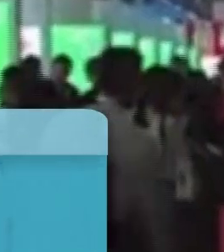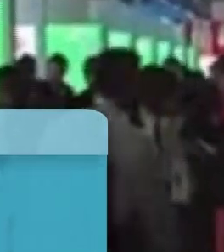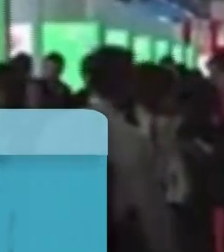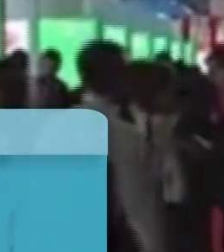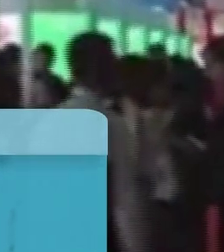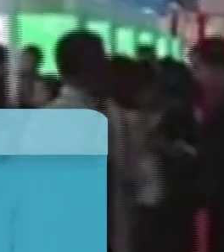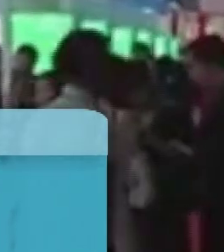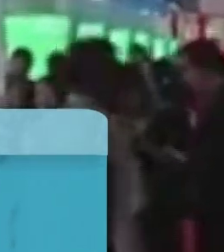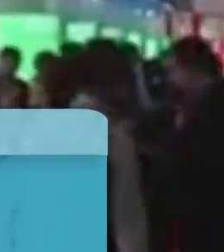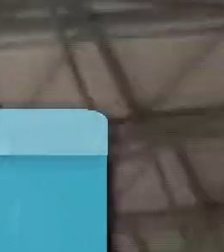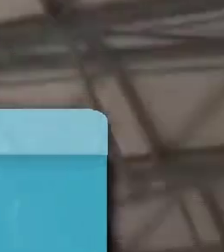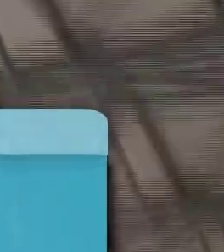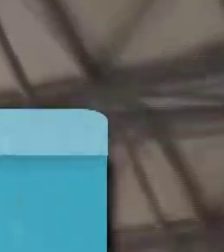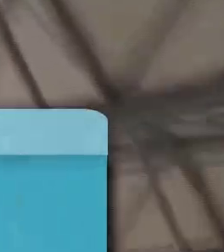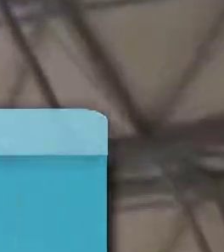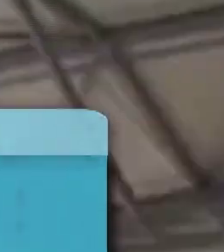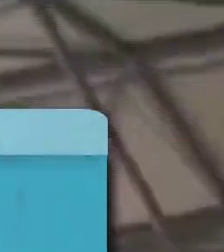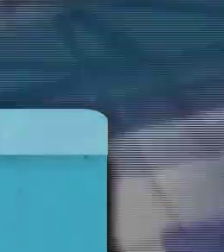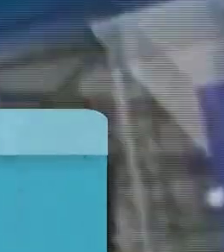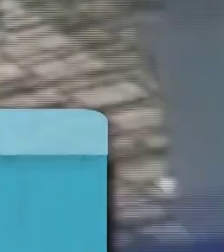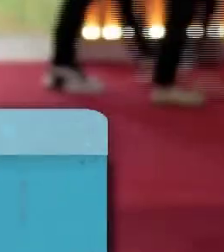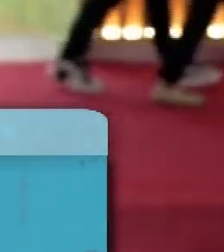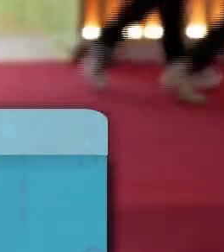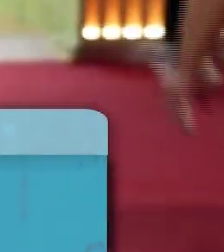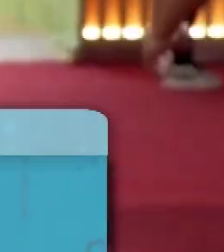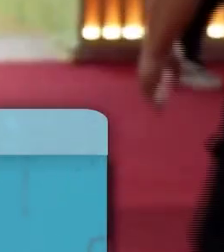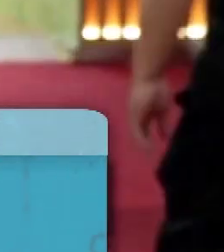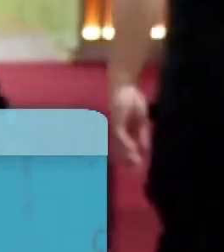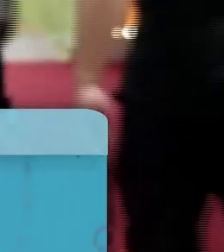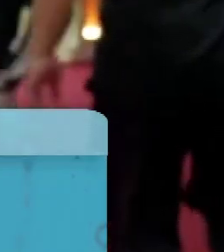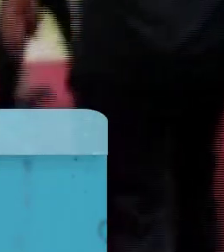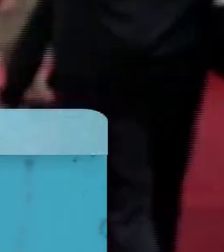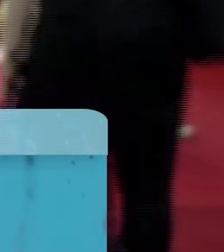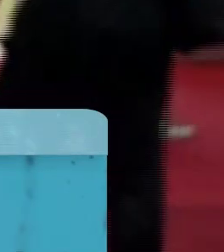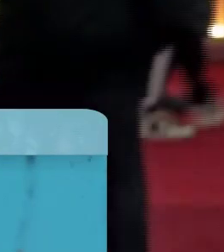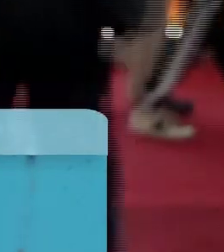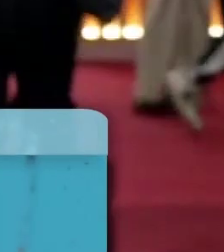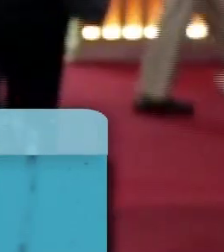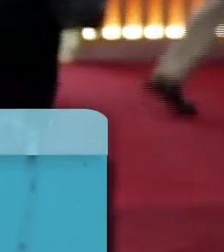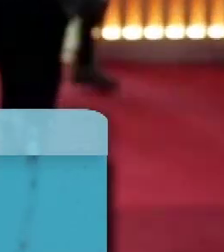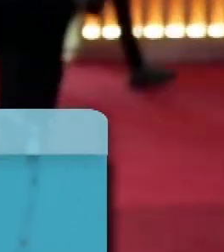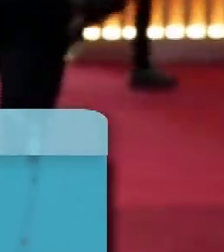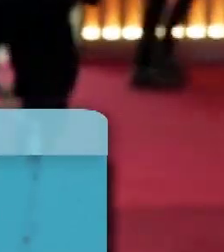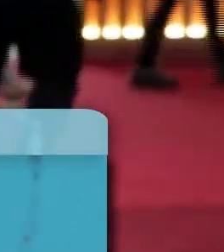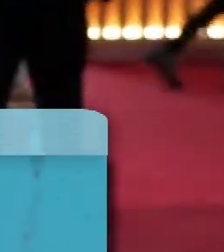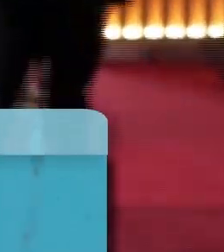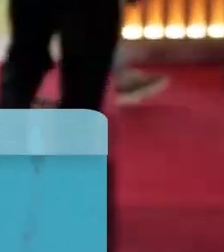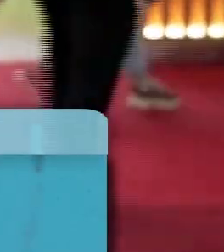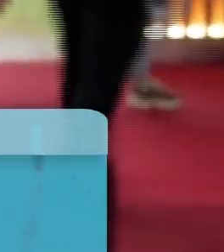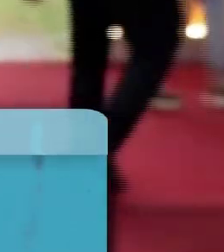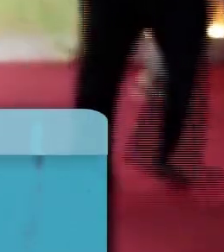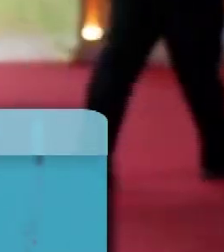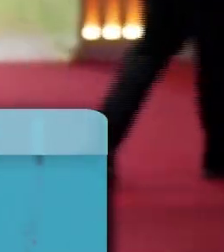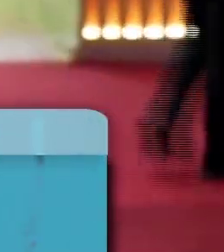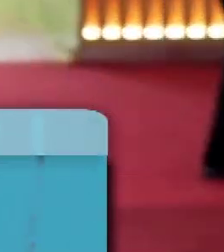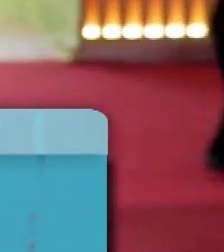alimentos. Y es por eso que hacemos un camino de descubrimiento con la carne argentina, donde el consumidor chino puede llegar a saber de